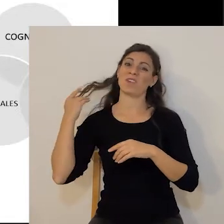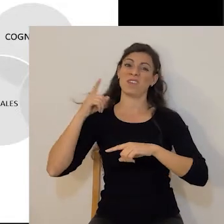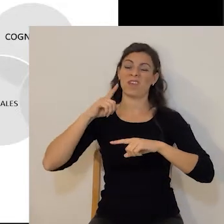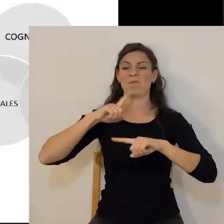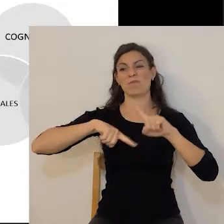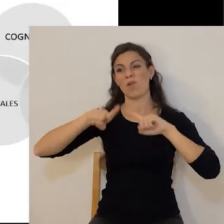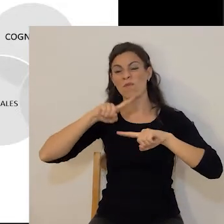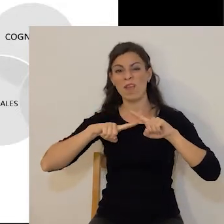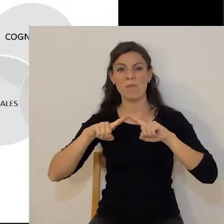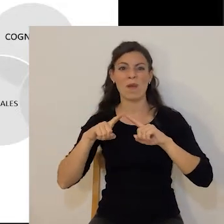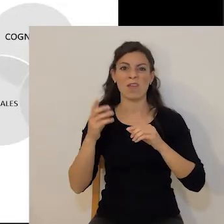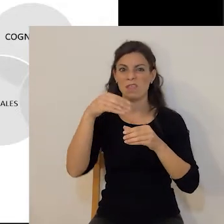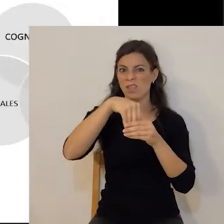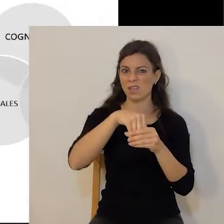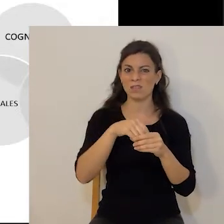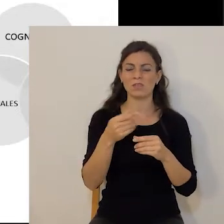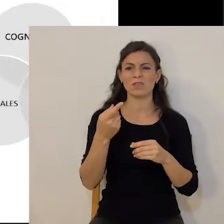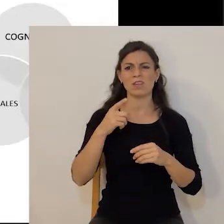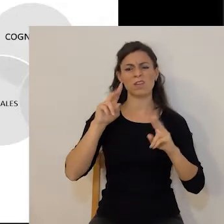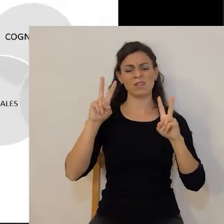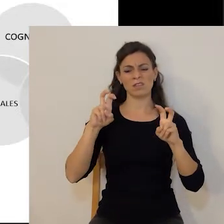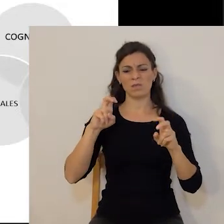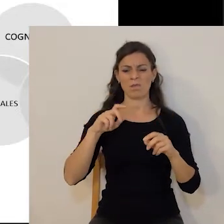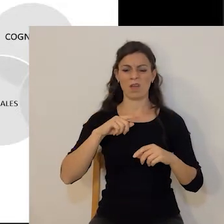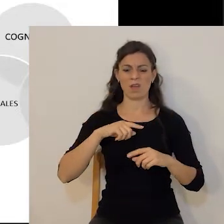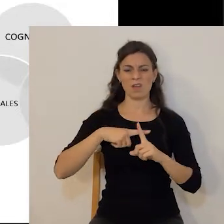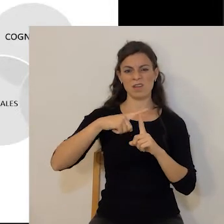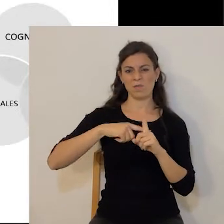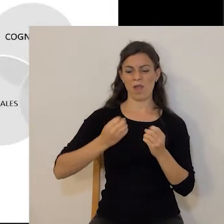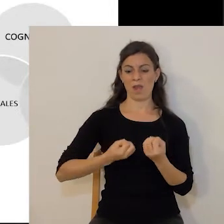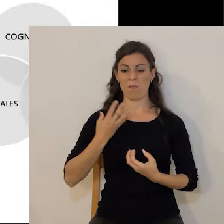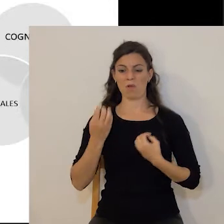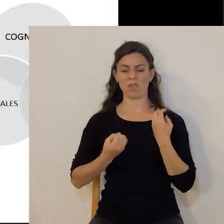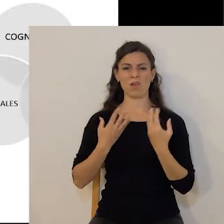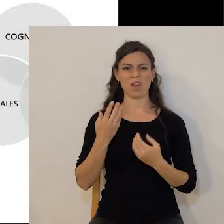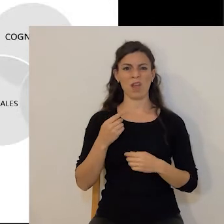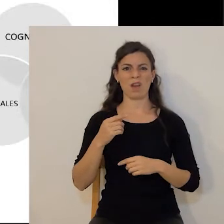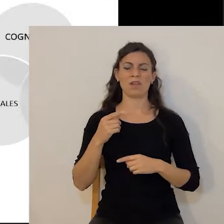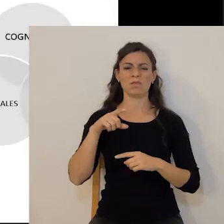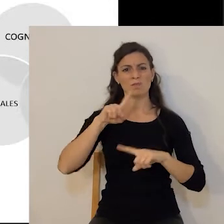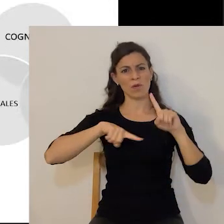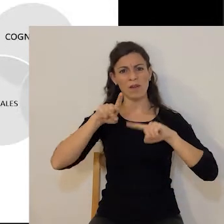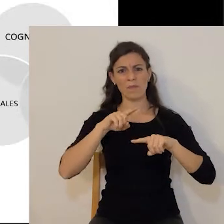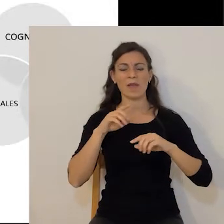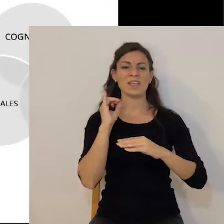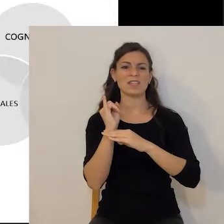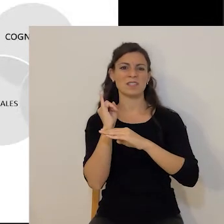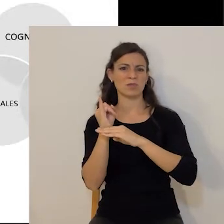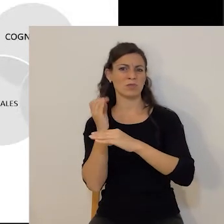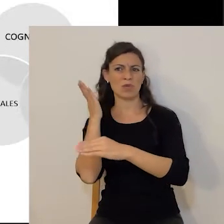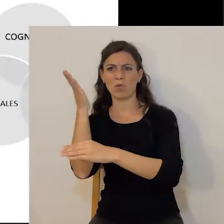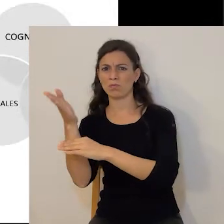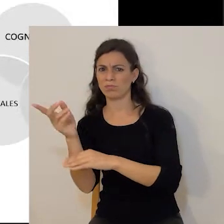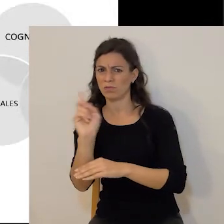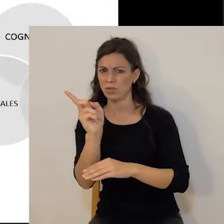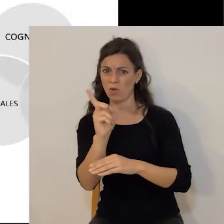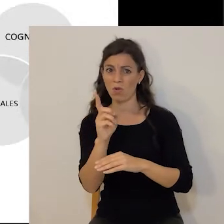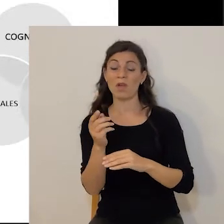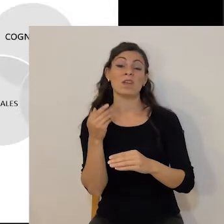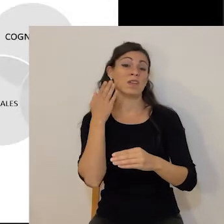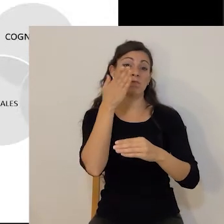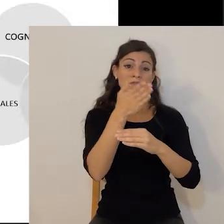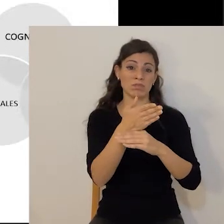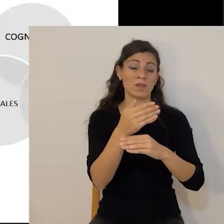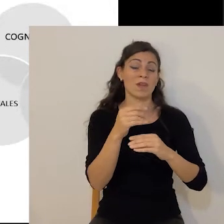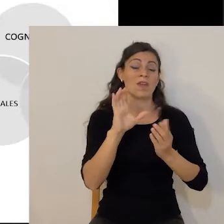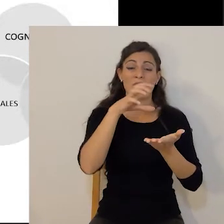y están tan deteriorados a nivel emocional que no asisten al instituto, están en el centro de día. El otro